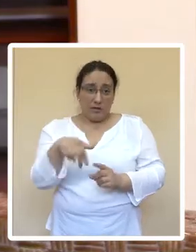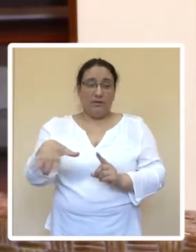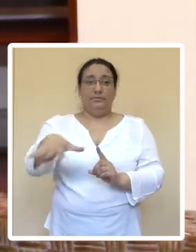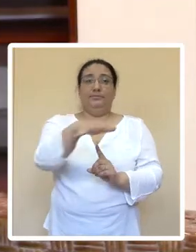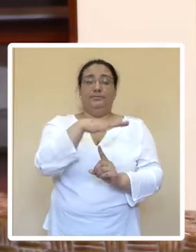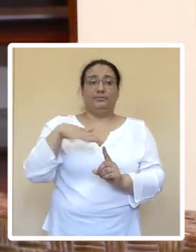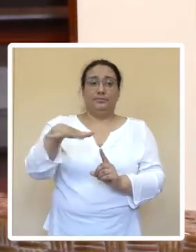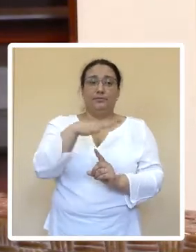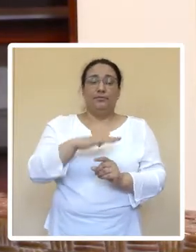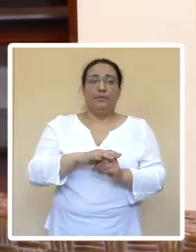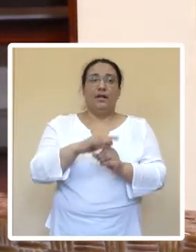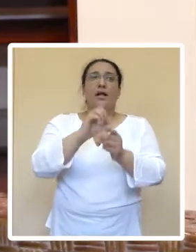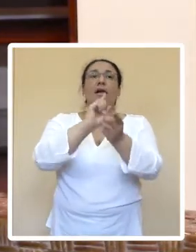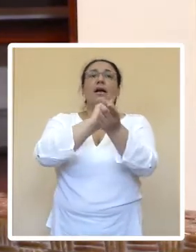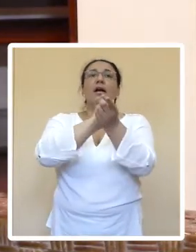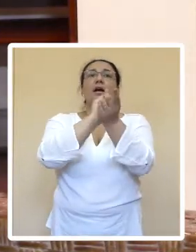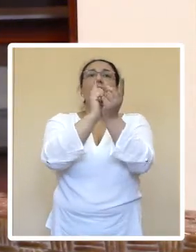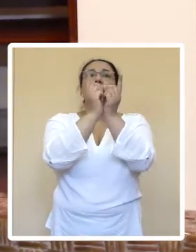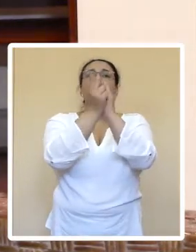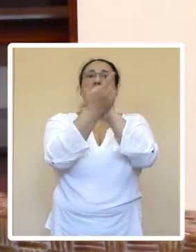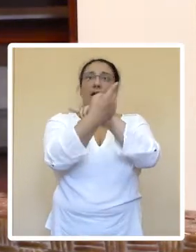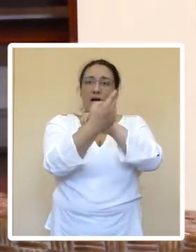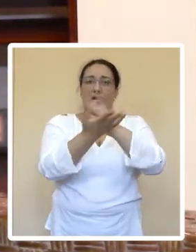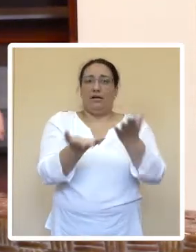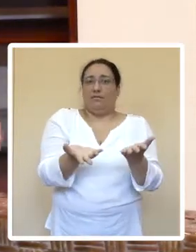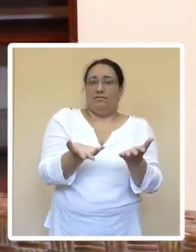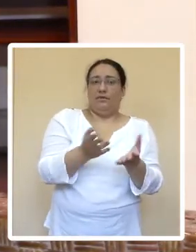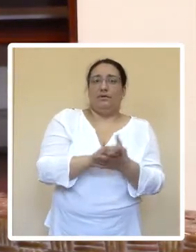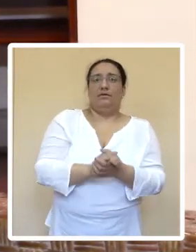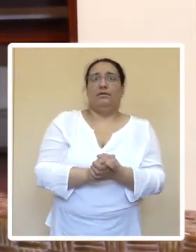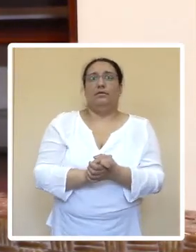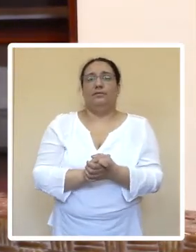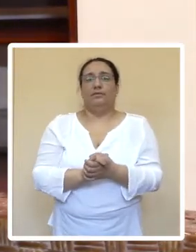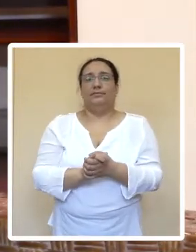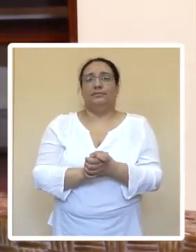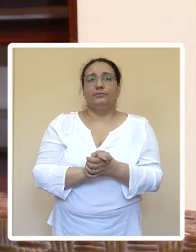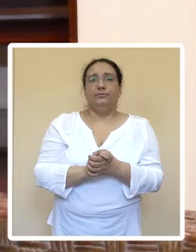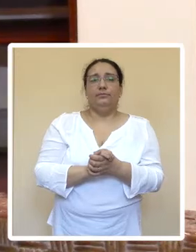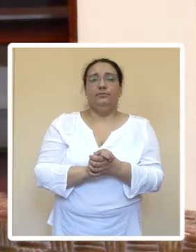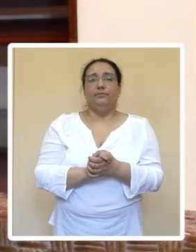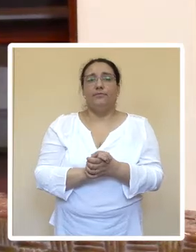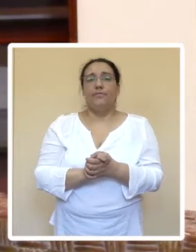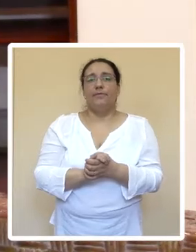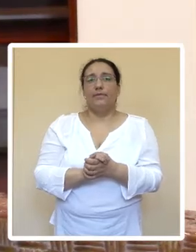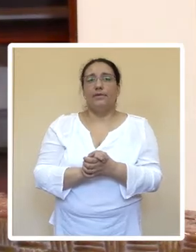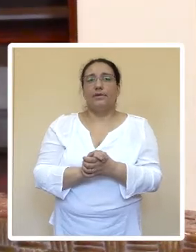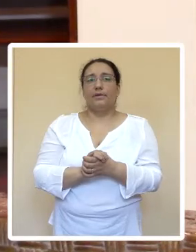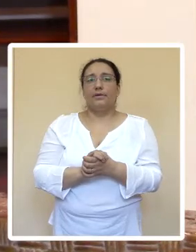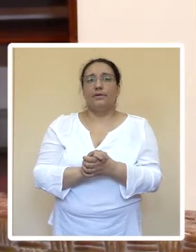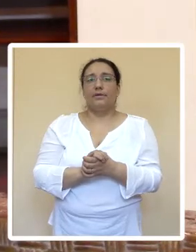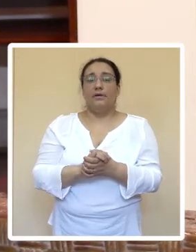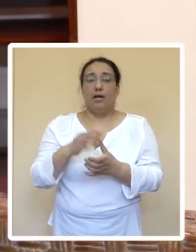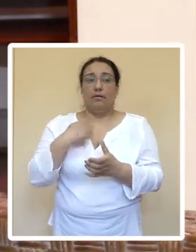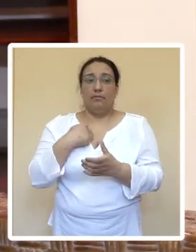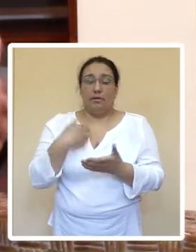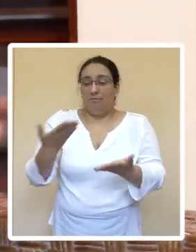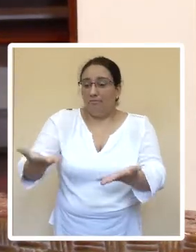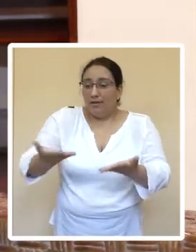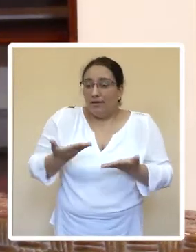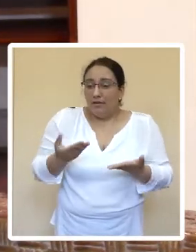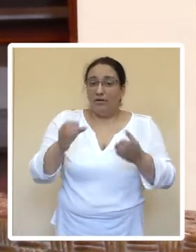este caso ha cambiado todo el paradigma, digamos, porque se me dio